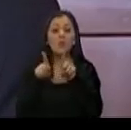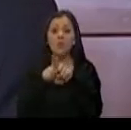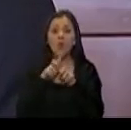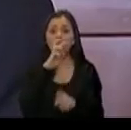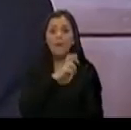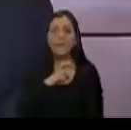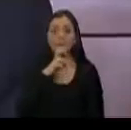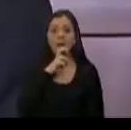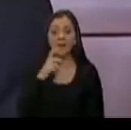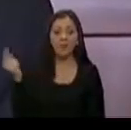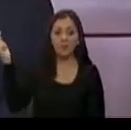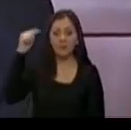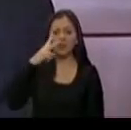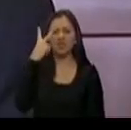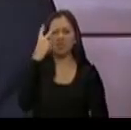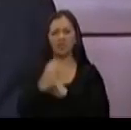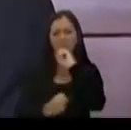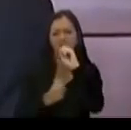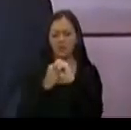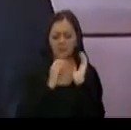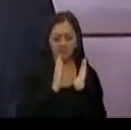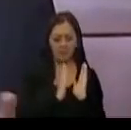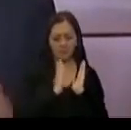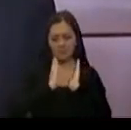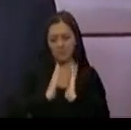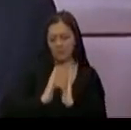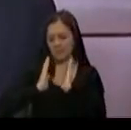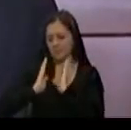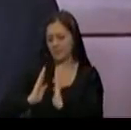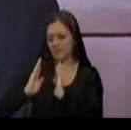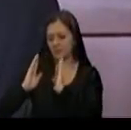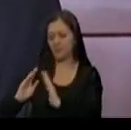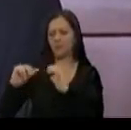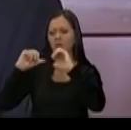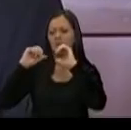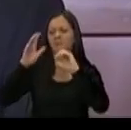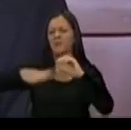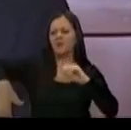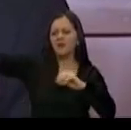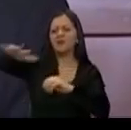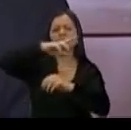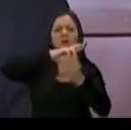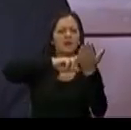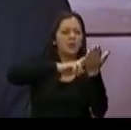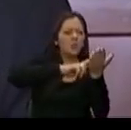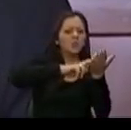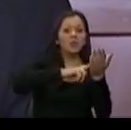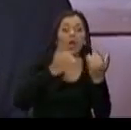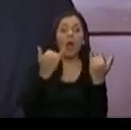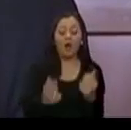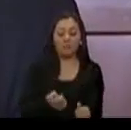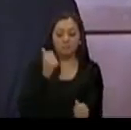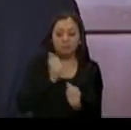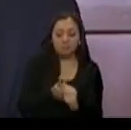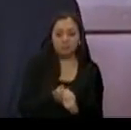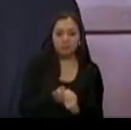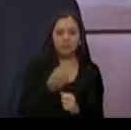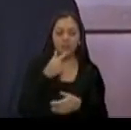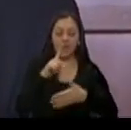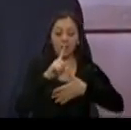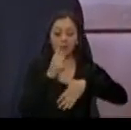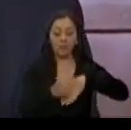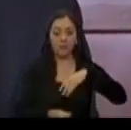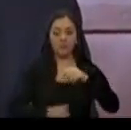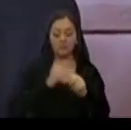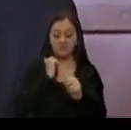casi 2 años de preparación y hacíamos asambleas cristianas, reuniones. Ahora pues con este Papa latinoamericano